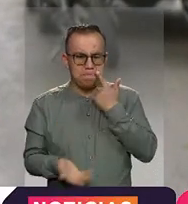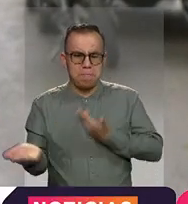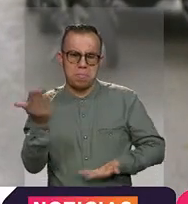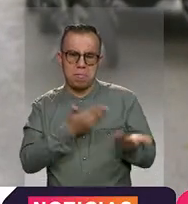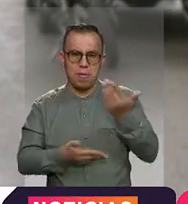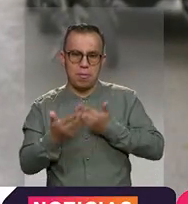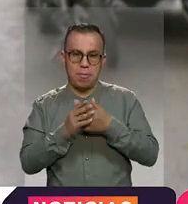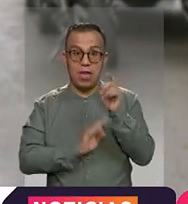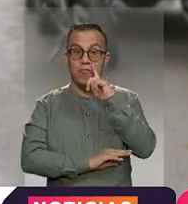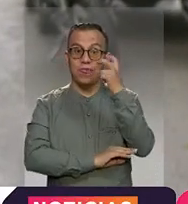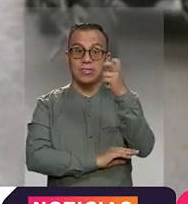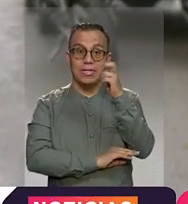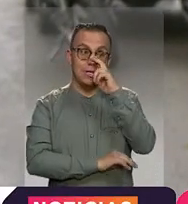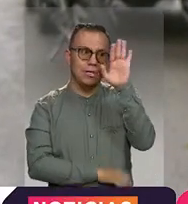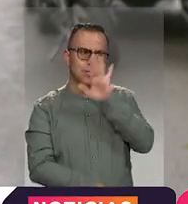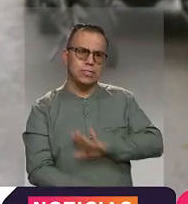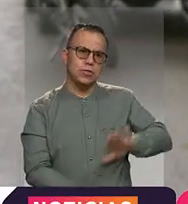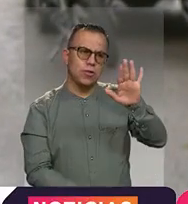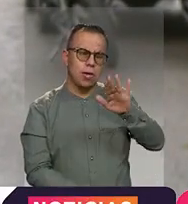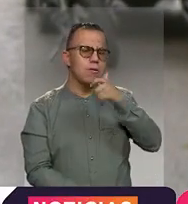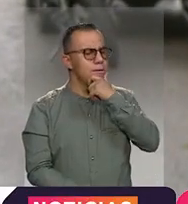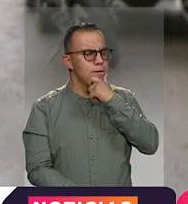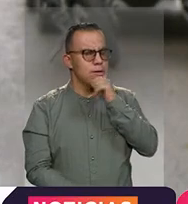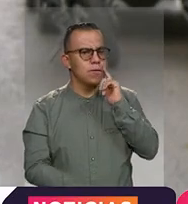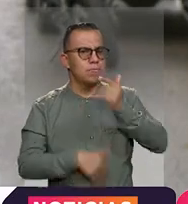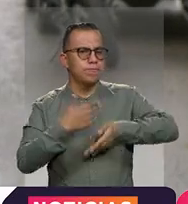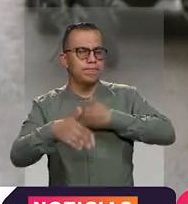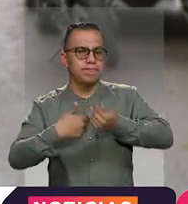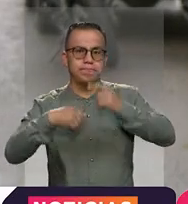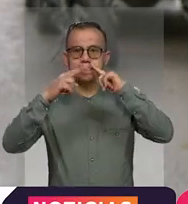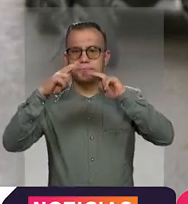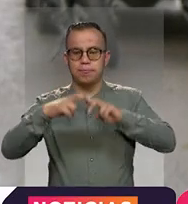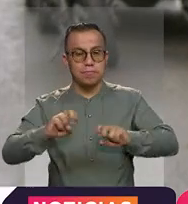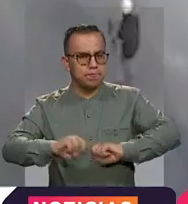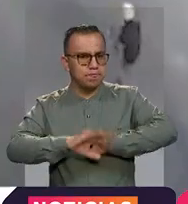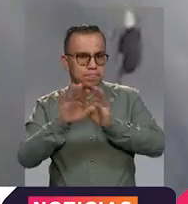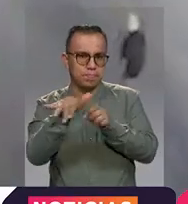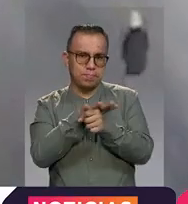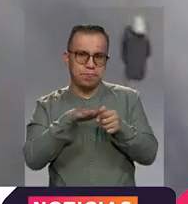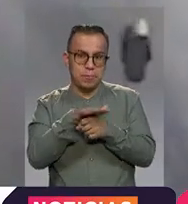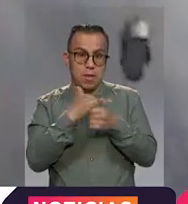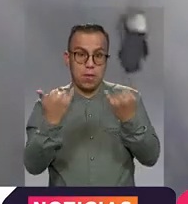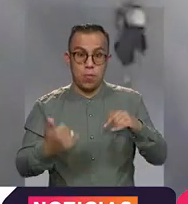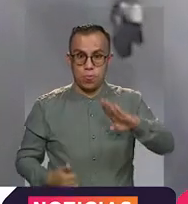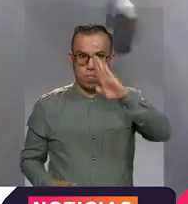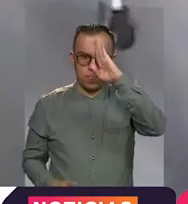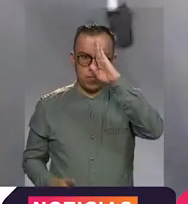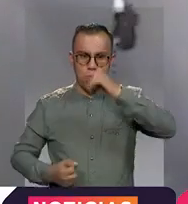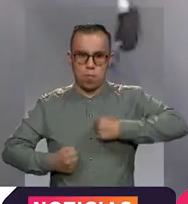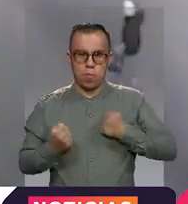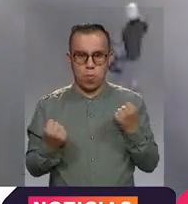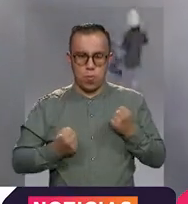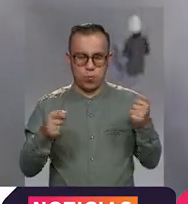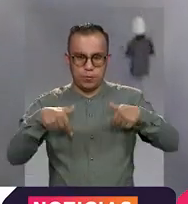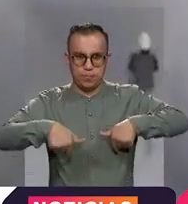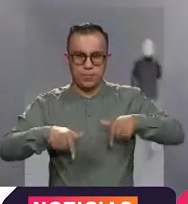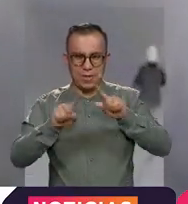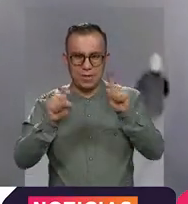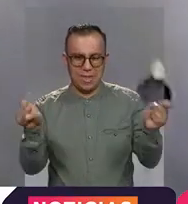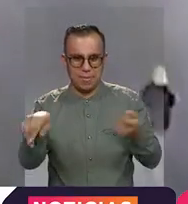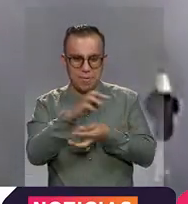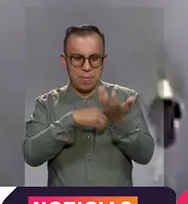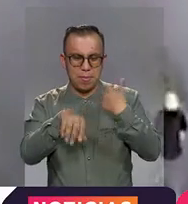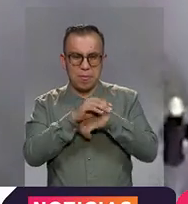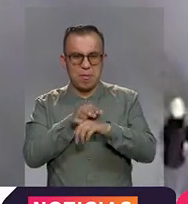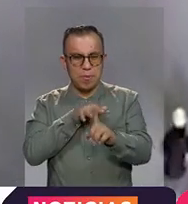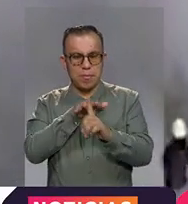con la Fiscalía General de la Nación cómo adelantamos el proceso investigativo para esclarecer estos hechos. La Policía de Bogotá aseguró que los actos de vandalismo fueron